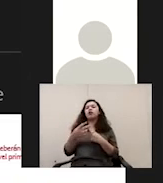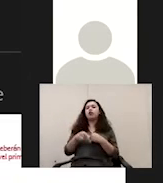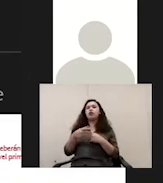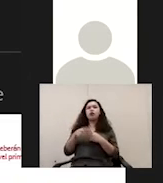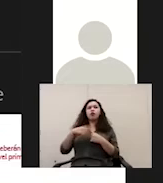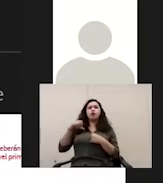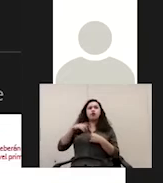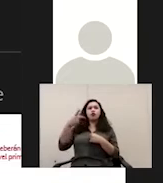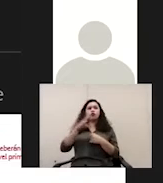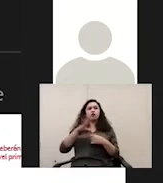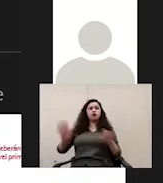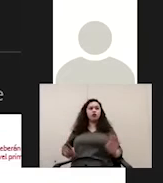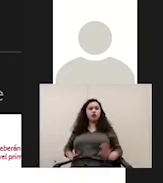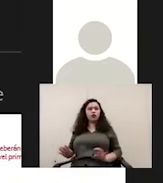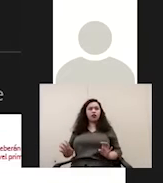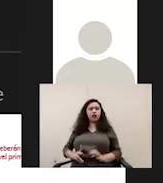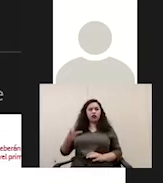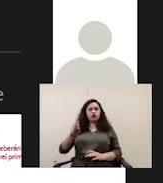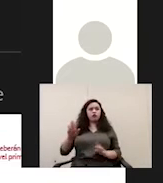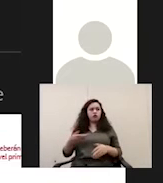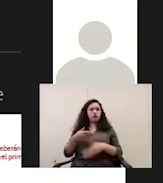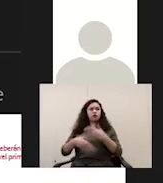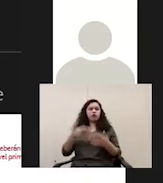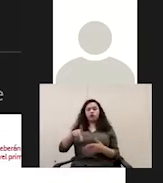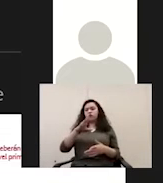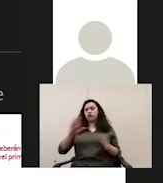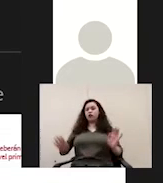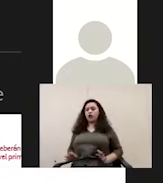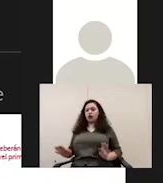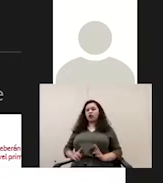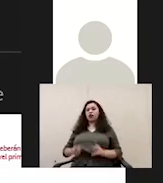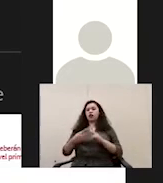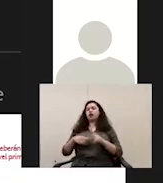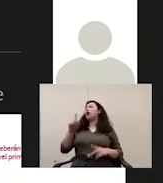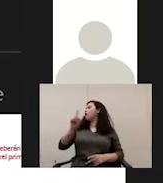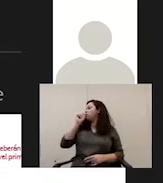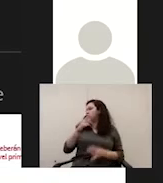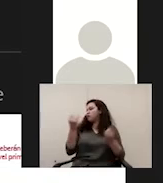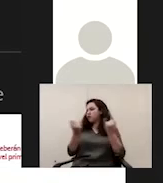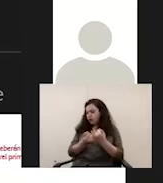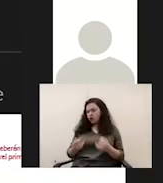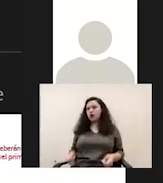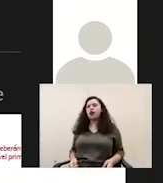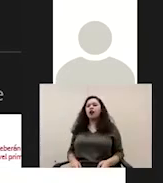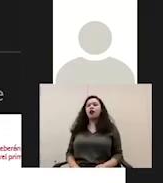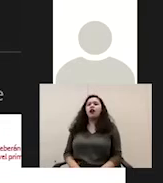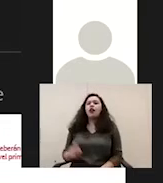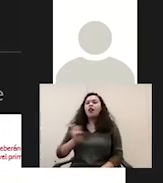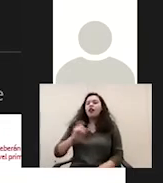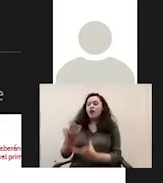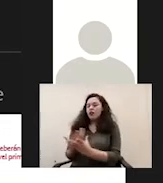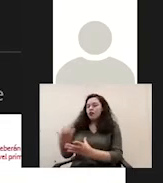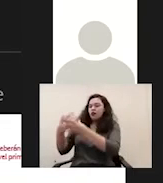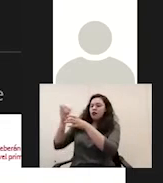que debe tener ese producto, sus características de origen. El agua igual, si se encuentra embotellada, pues tiene que estar